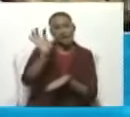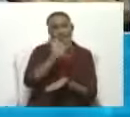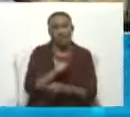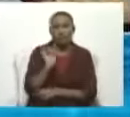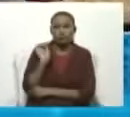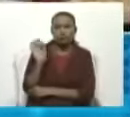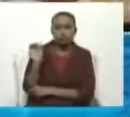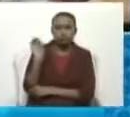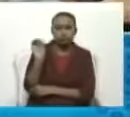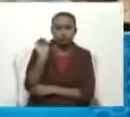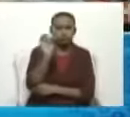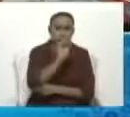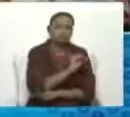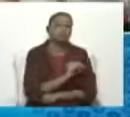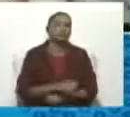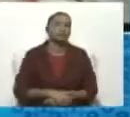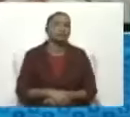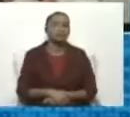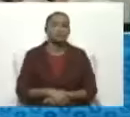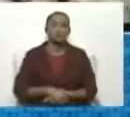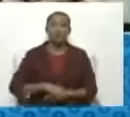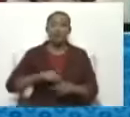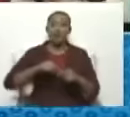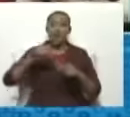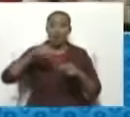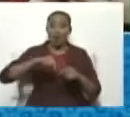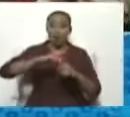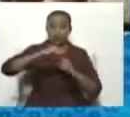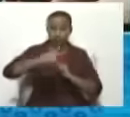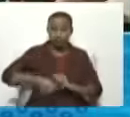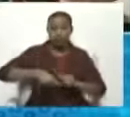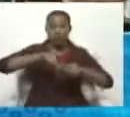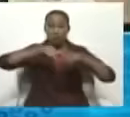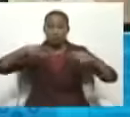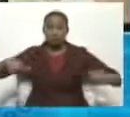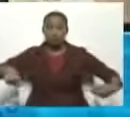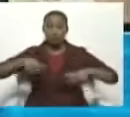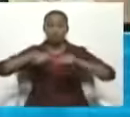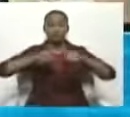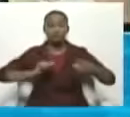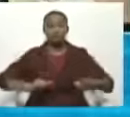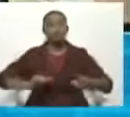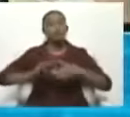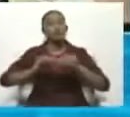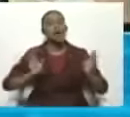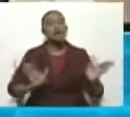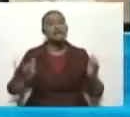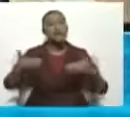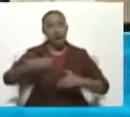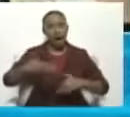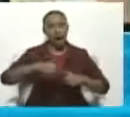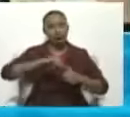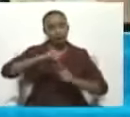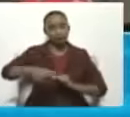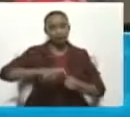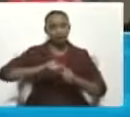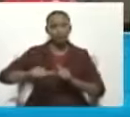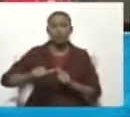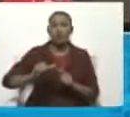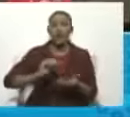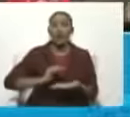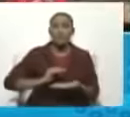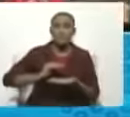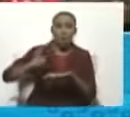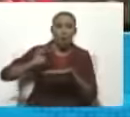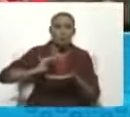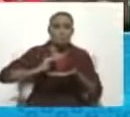estamos terminando de preensamblar para el día 6 empezar a ensamblar y a desplegar el material electoral hacia